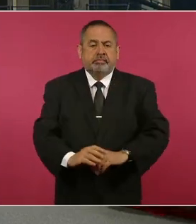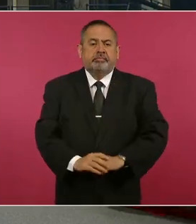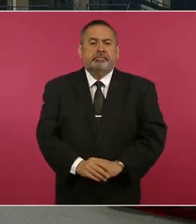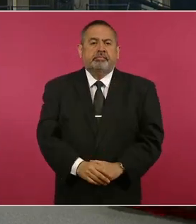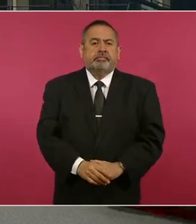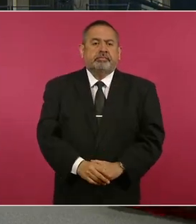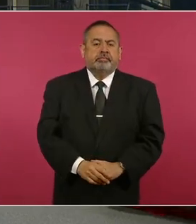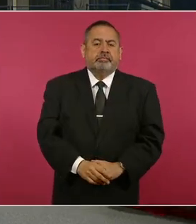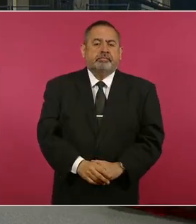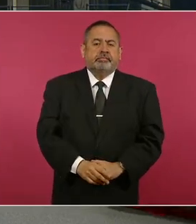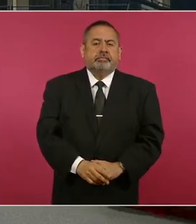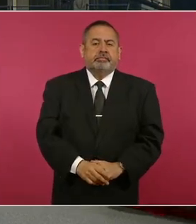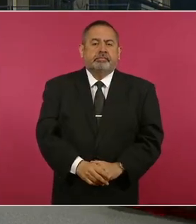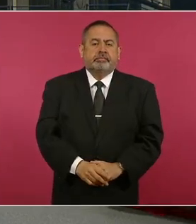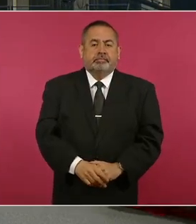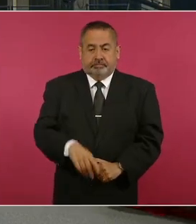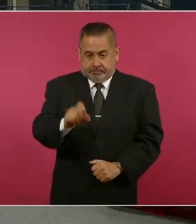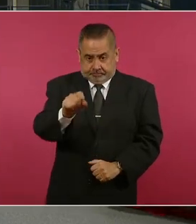Por el tema.